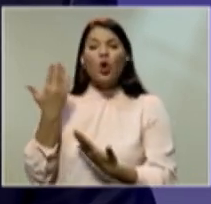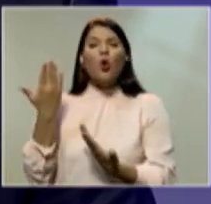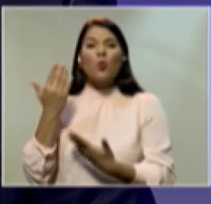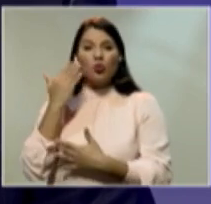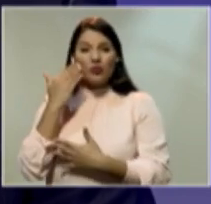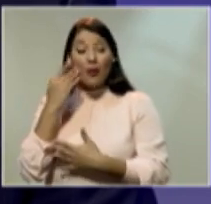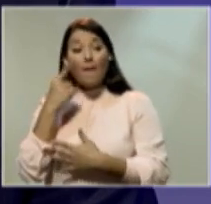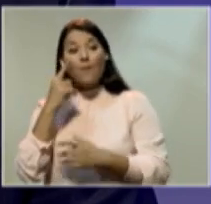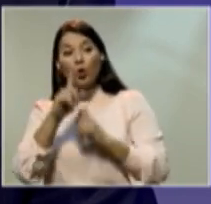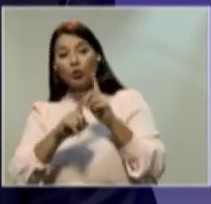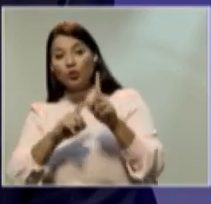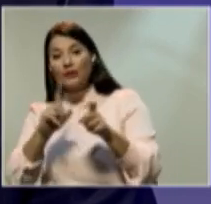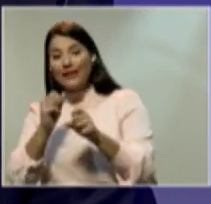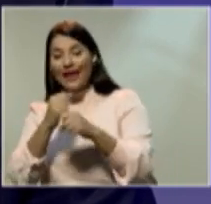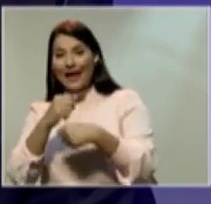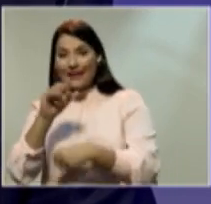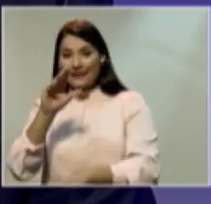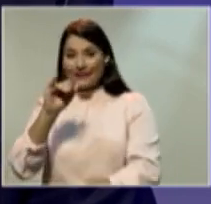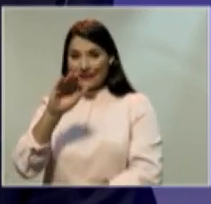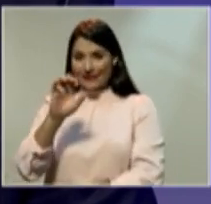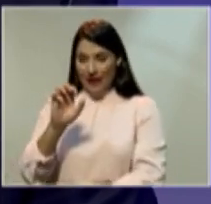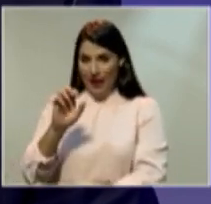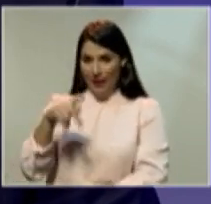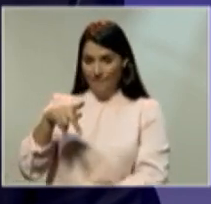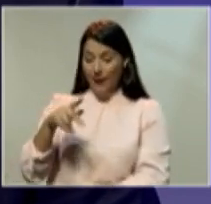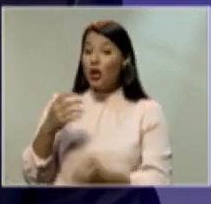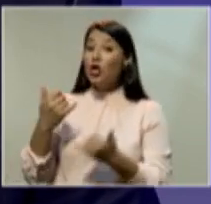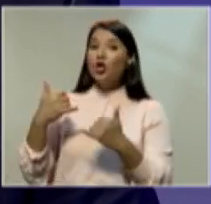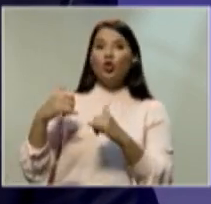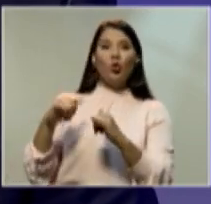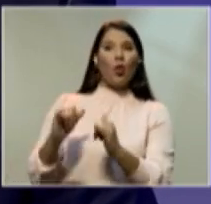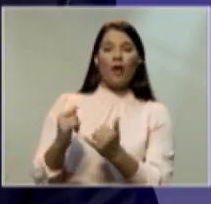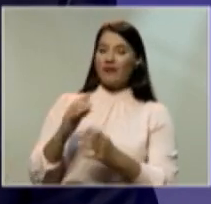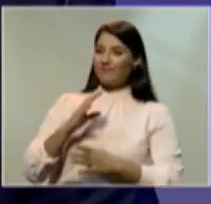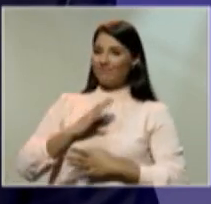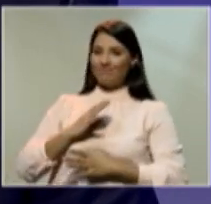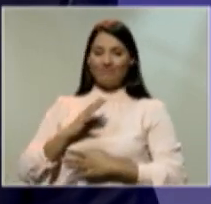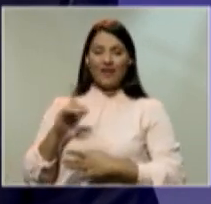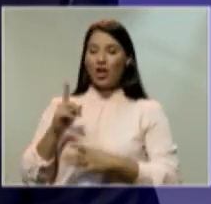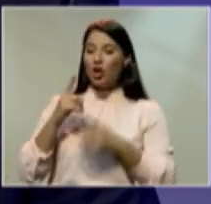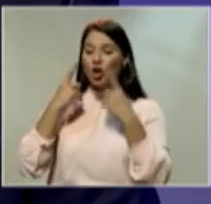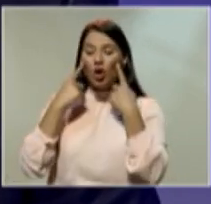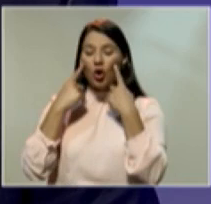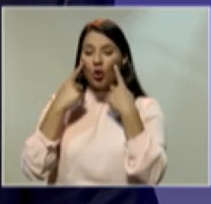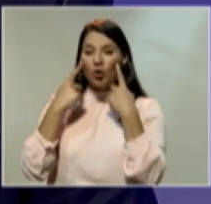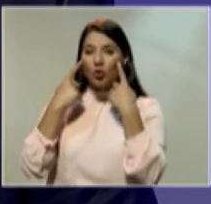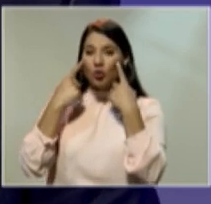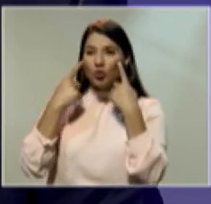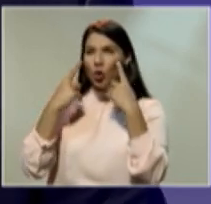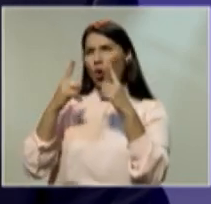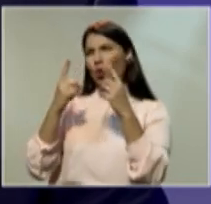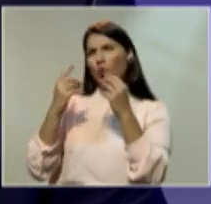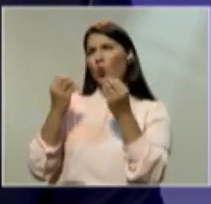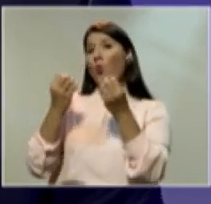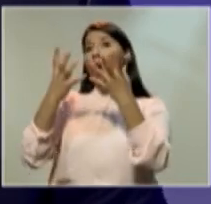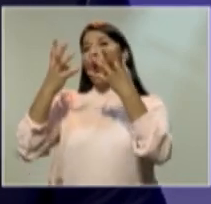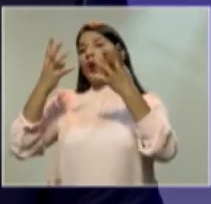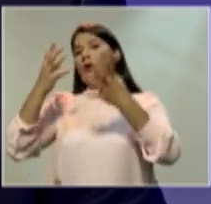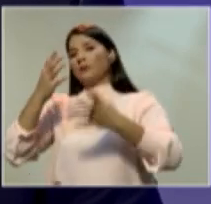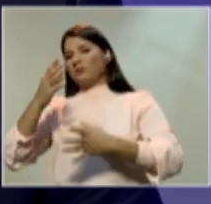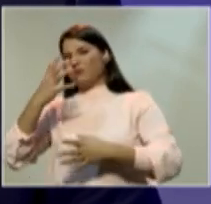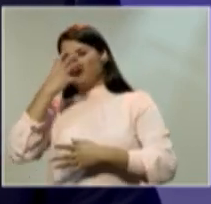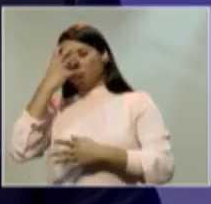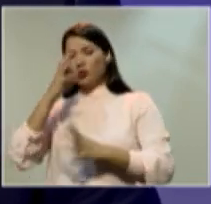del CIEP. Sigue siendo un descontento que no alcanza niveles de intensidad elevados, salvo en cerca